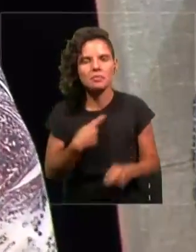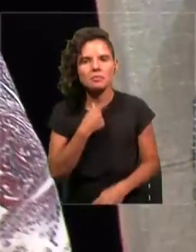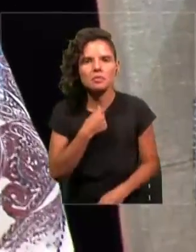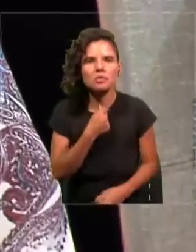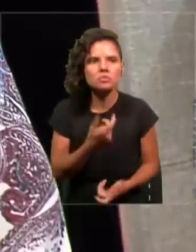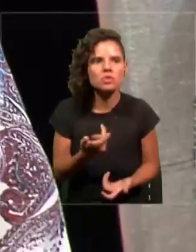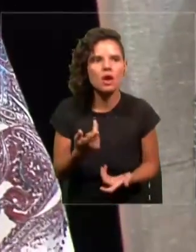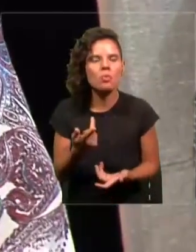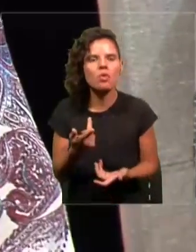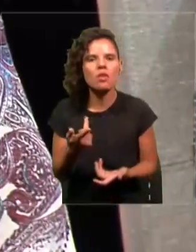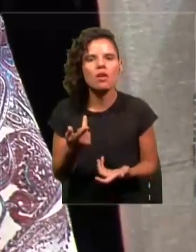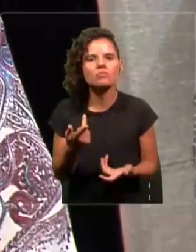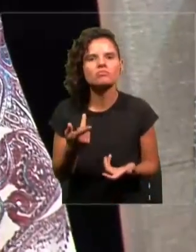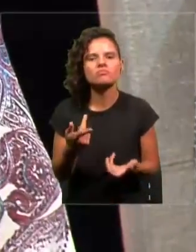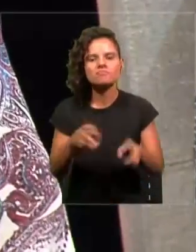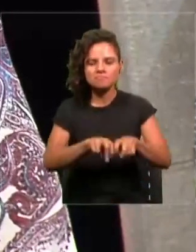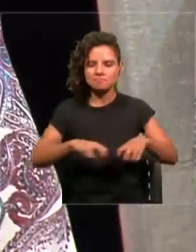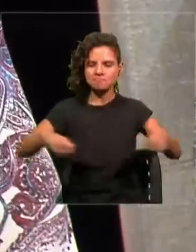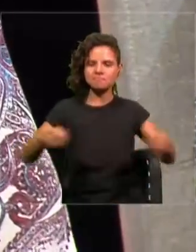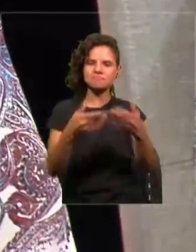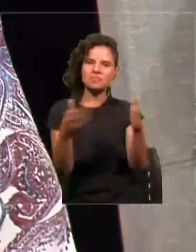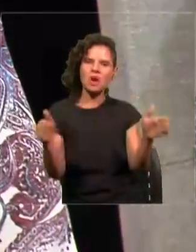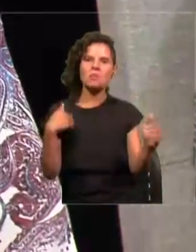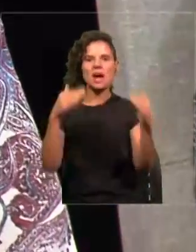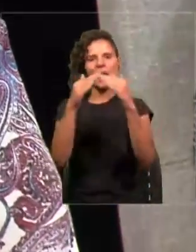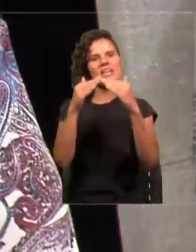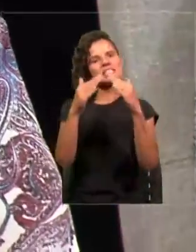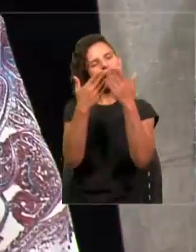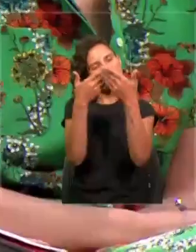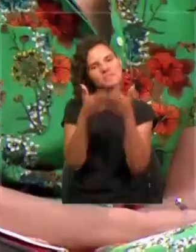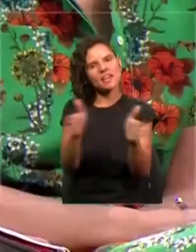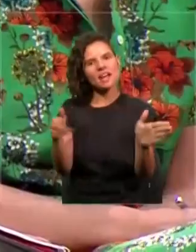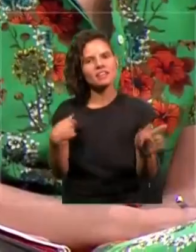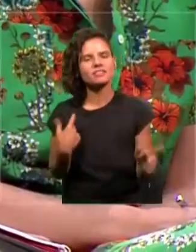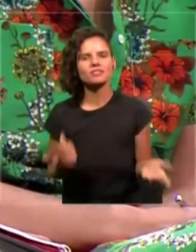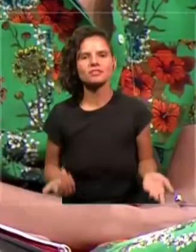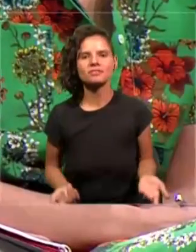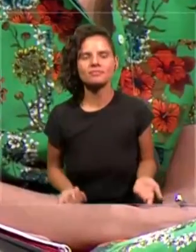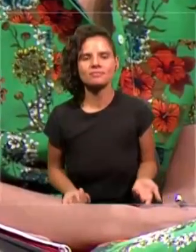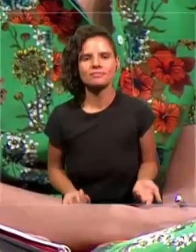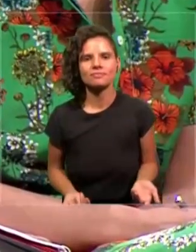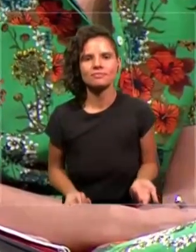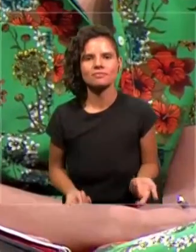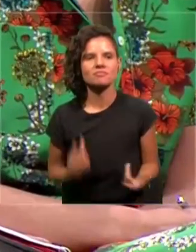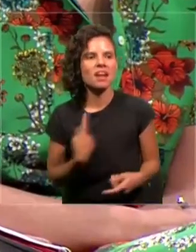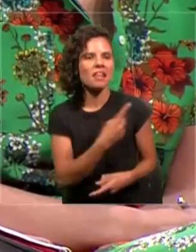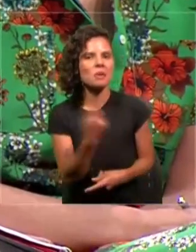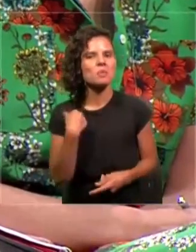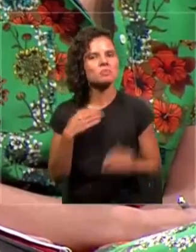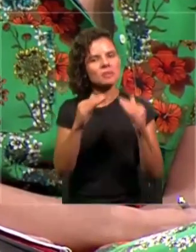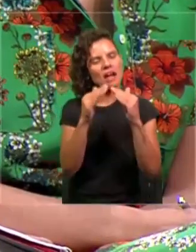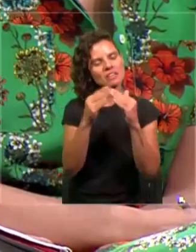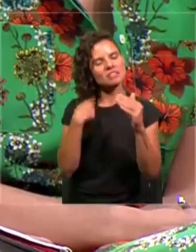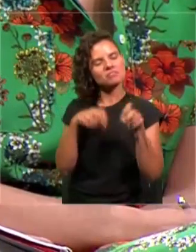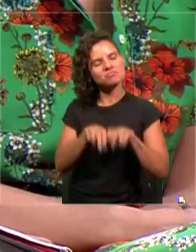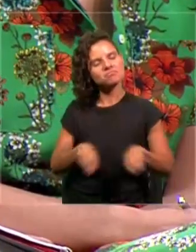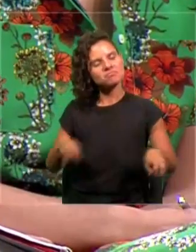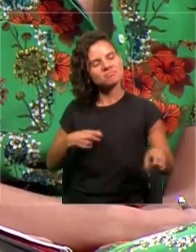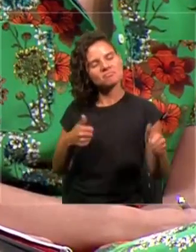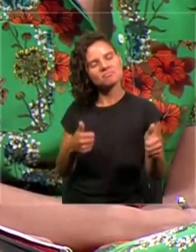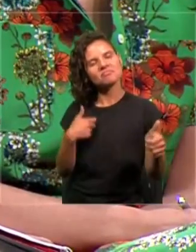diré?, de living abierto, ¿no?, de casa abierta de cada uno de nuestros hogares. Así que es un